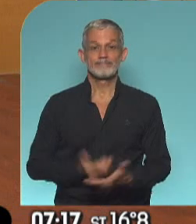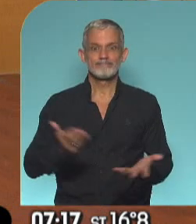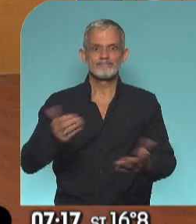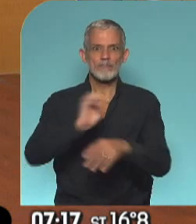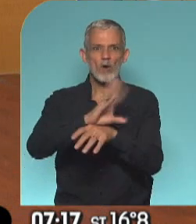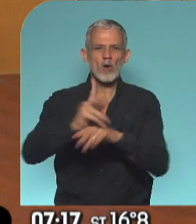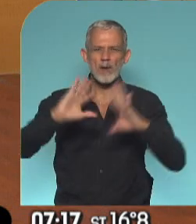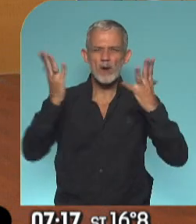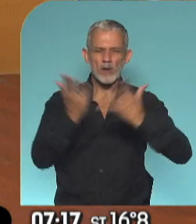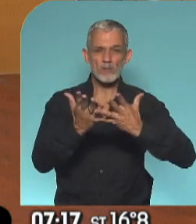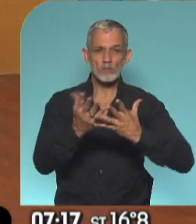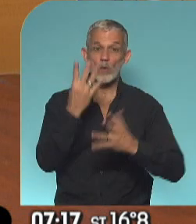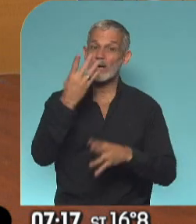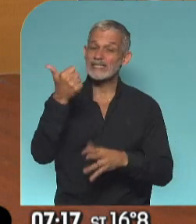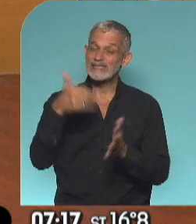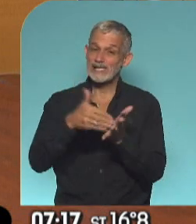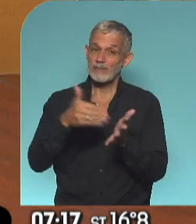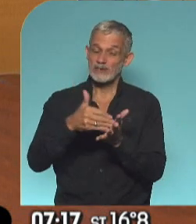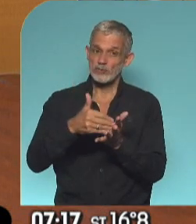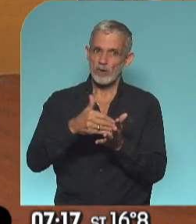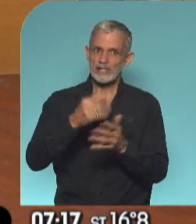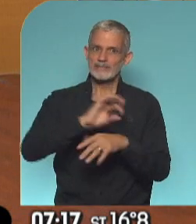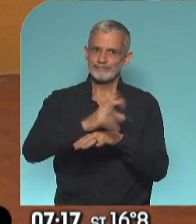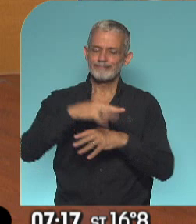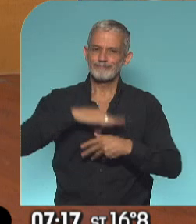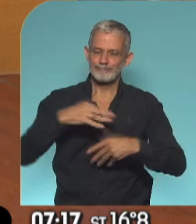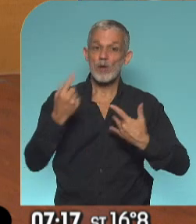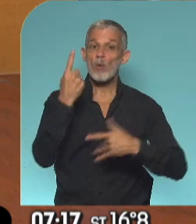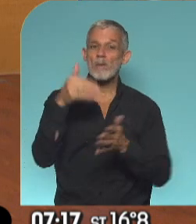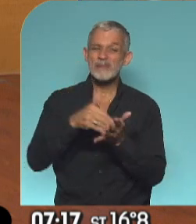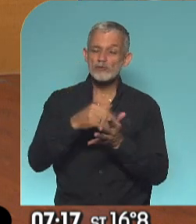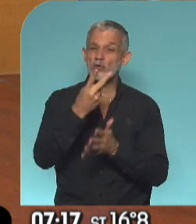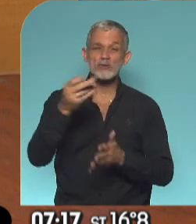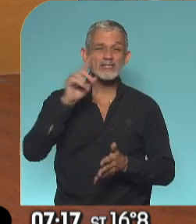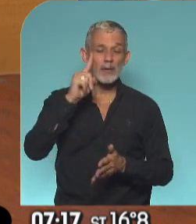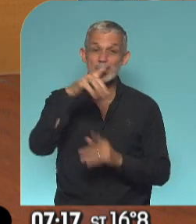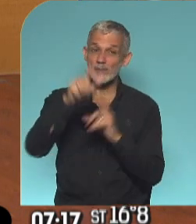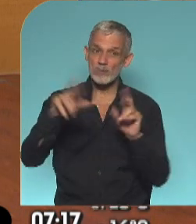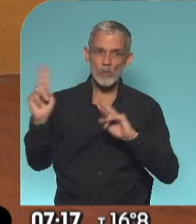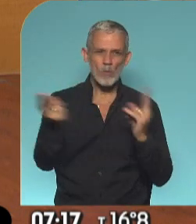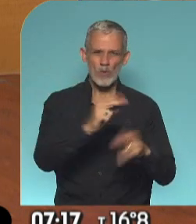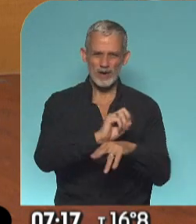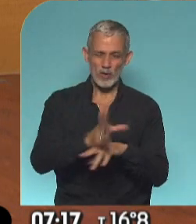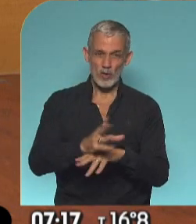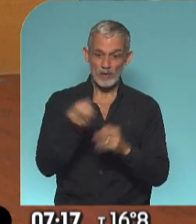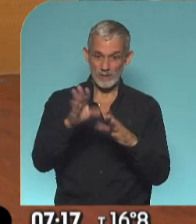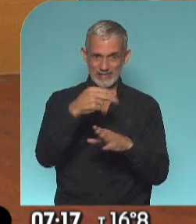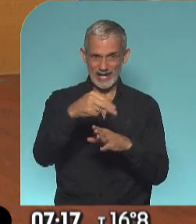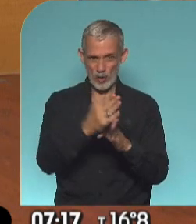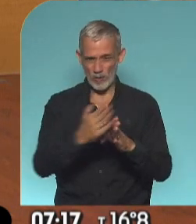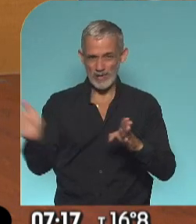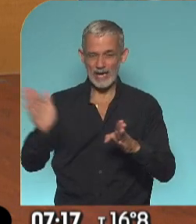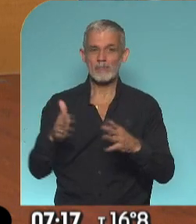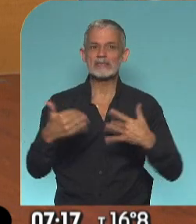Coronavirus en el mundo con 46 millones de casos y 1.200.000 personas muertas. Así comienza este mes de noviembre con